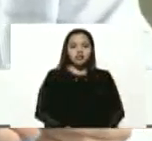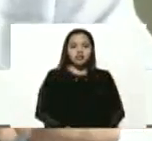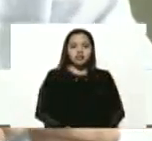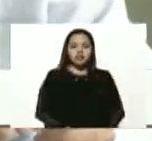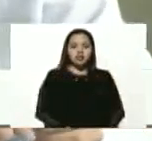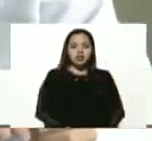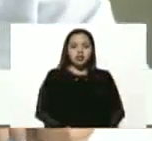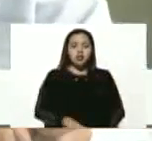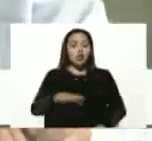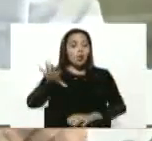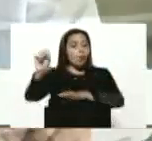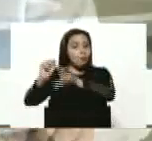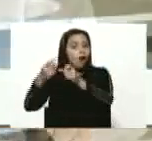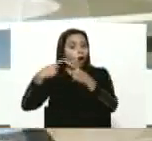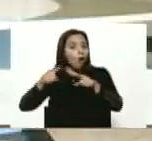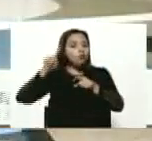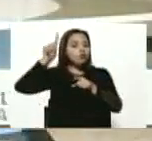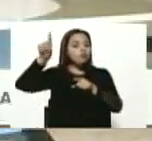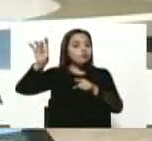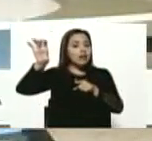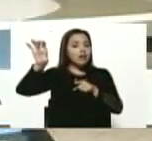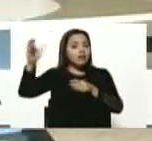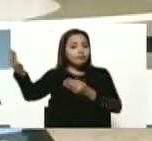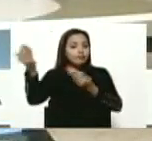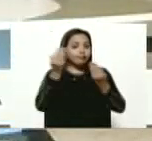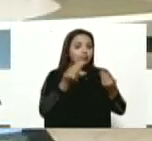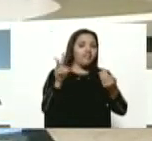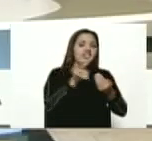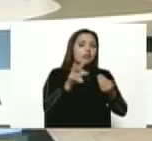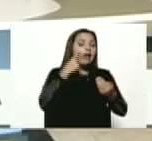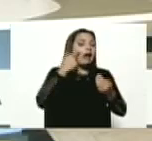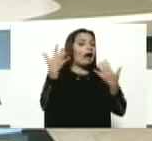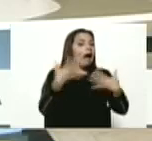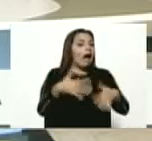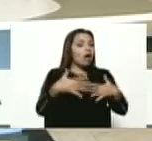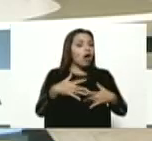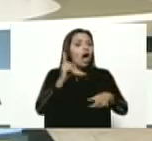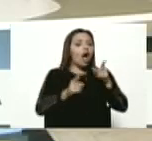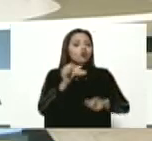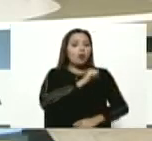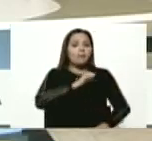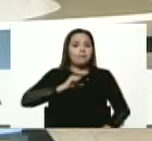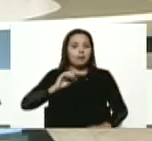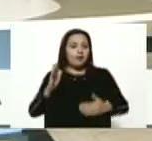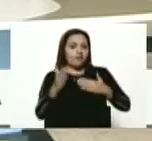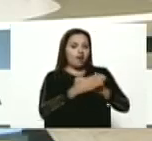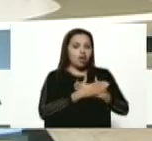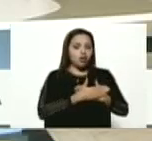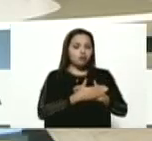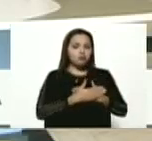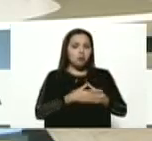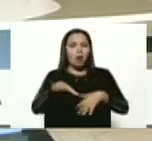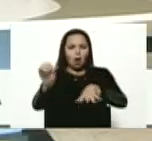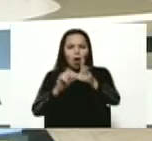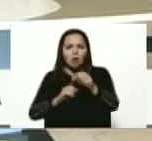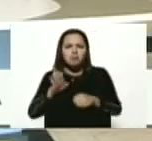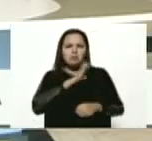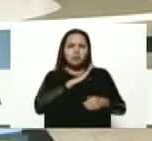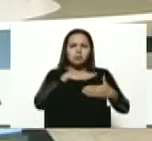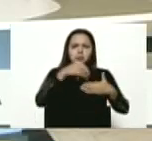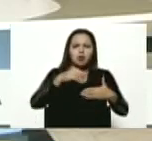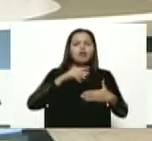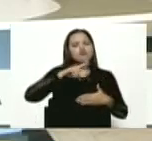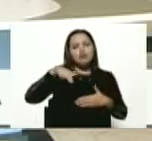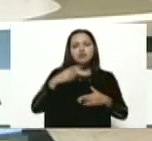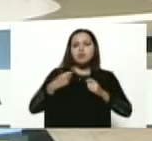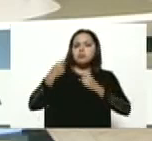es caro. Hay muchos empresarios privados que lo importan con sus propios dólares y nosotros